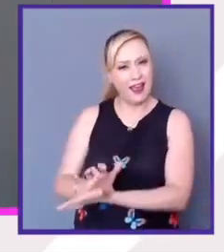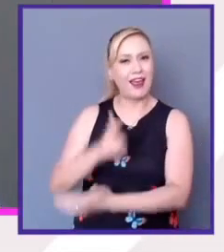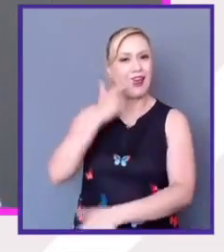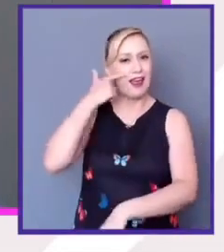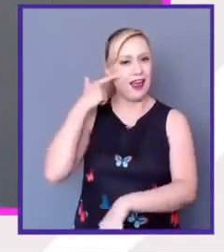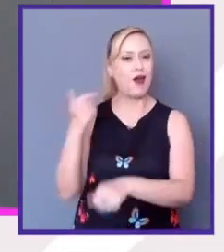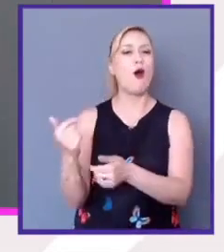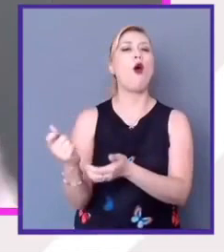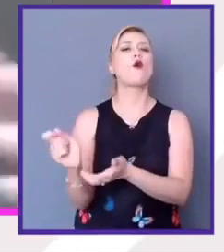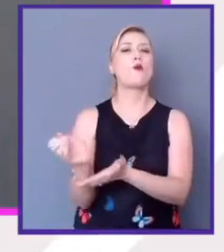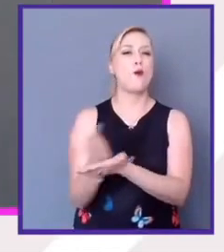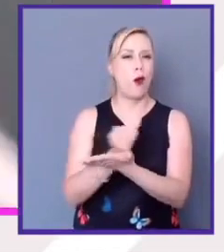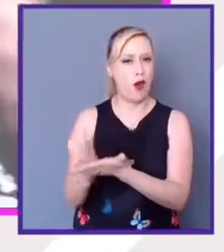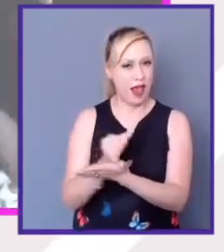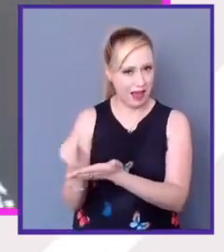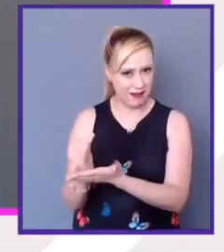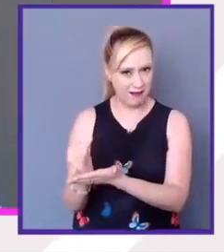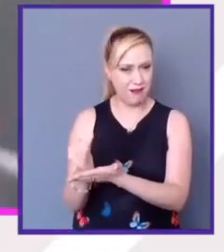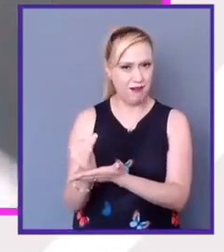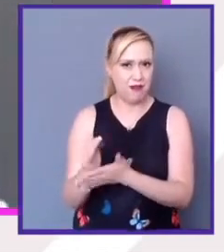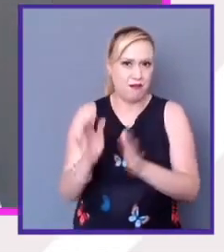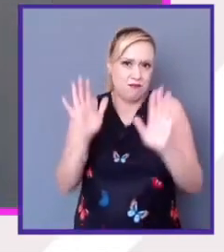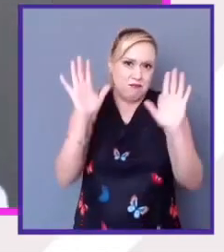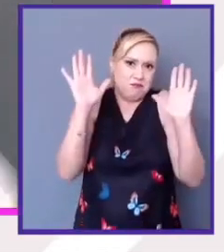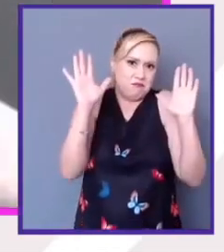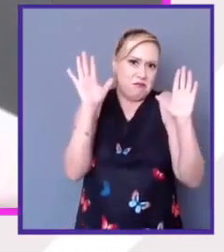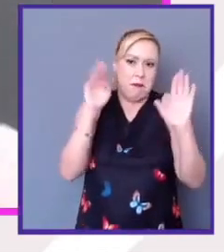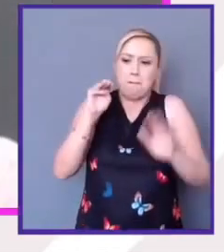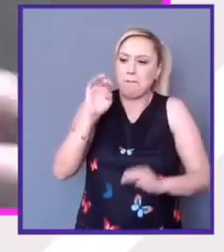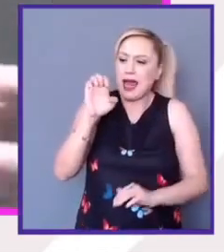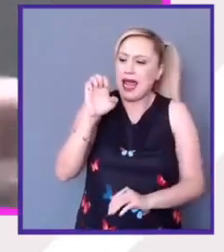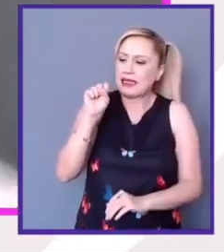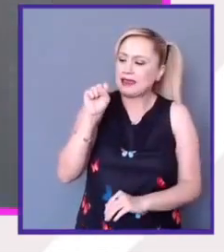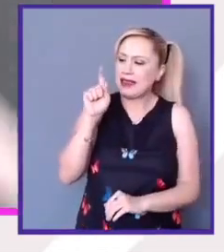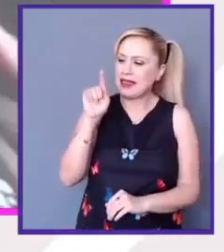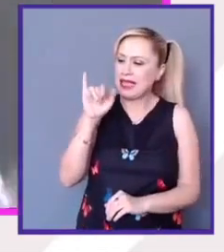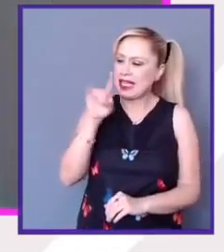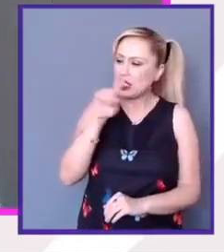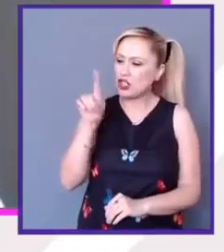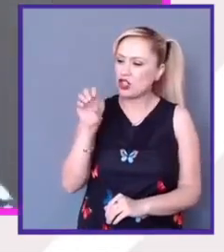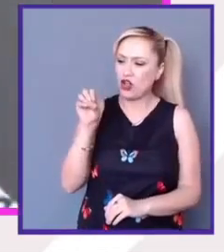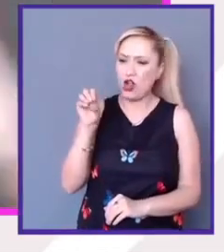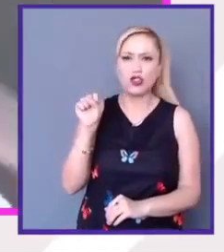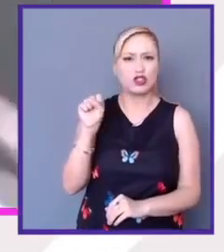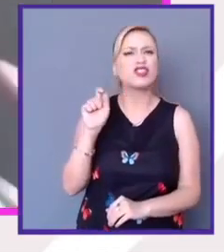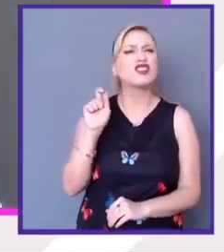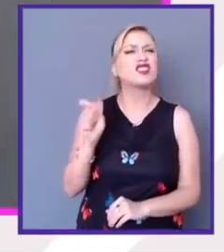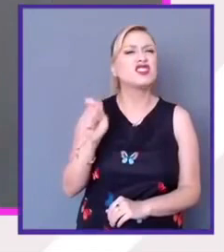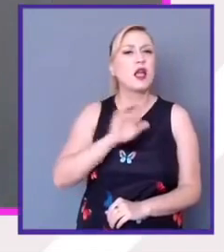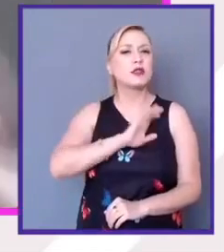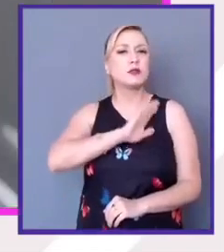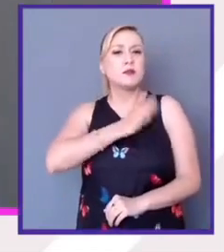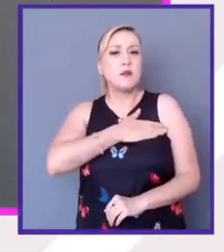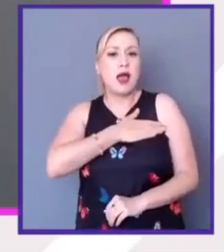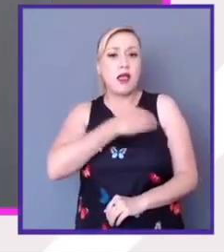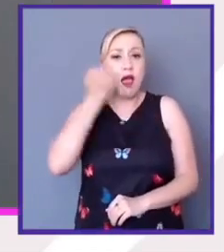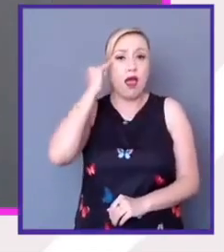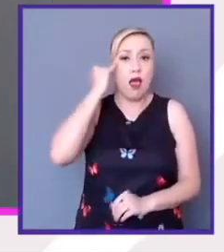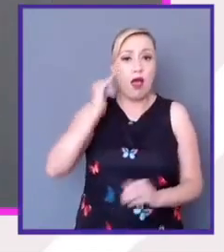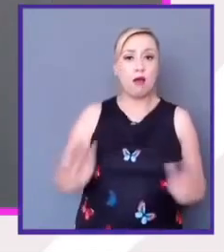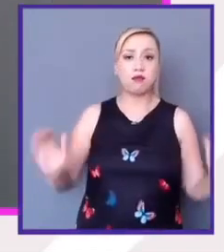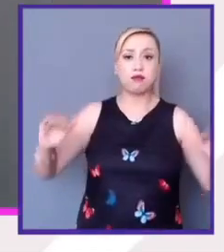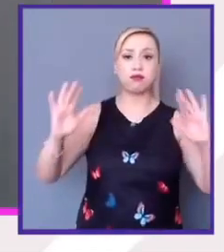¿no? El mestizaje fue algo que se usó, ¿no? Y que tuvo como consecuencias la invisibilización y la exclusión